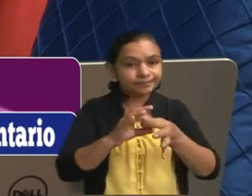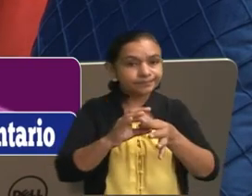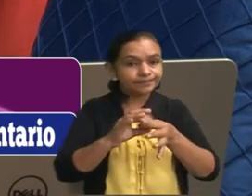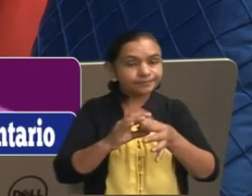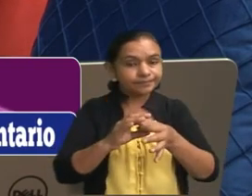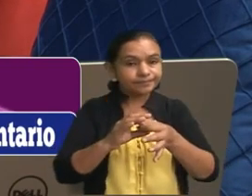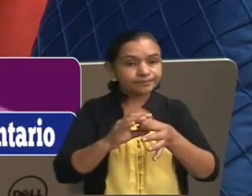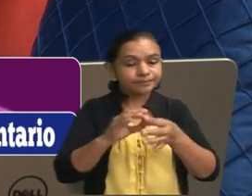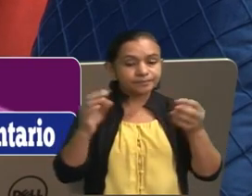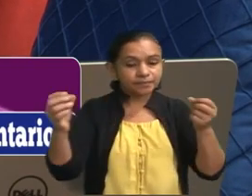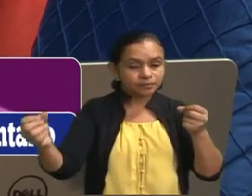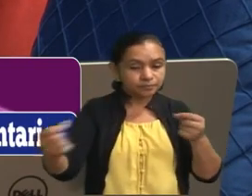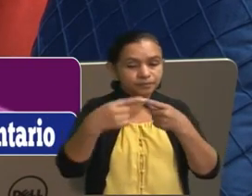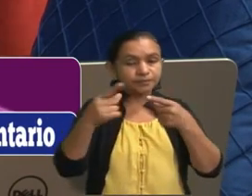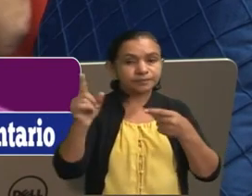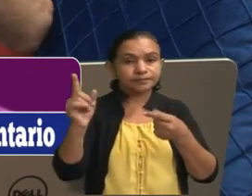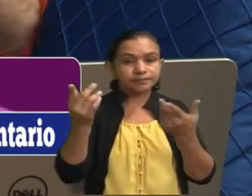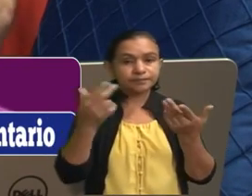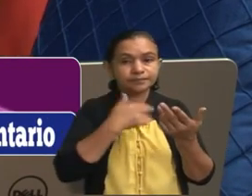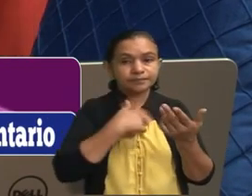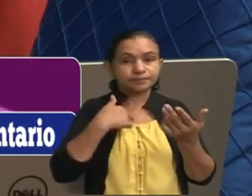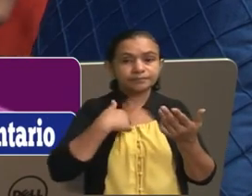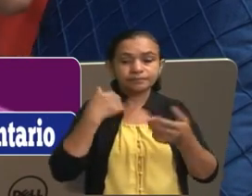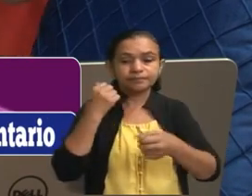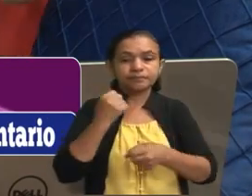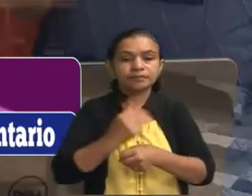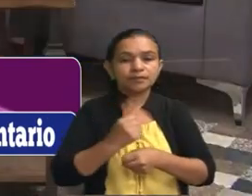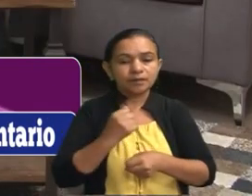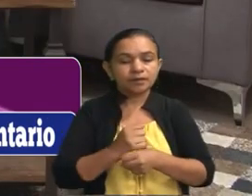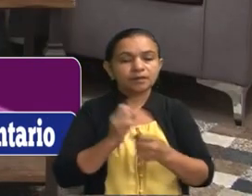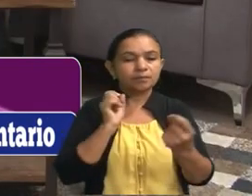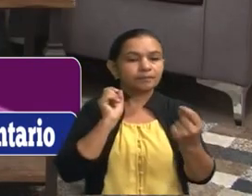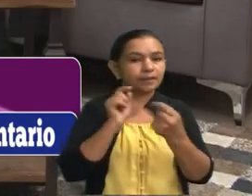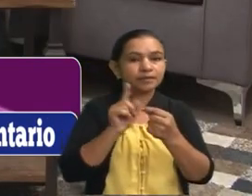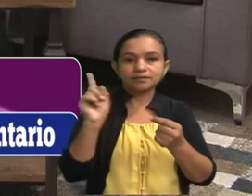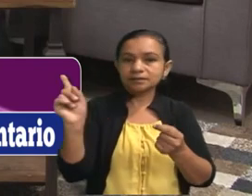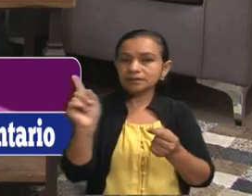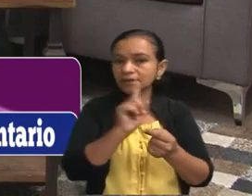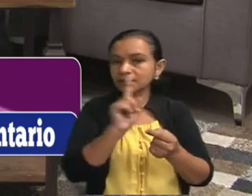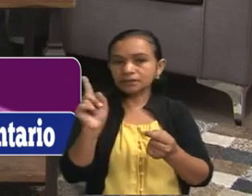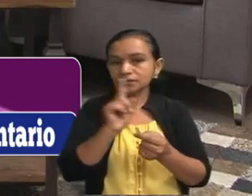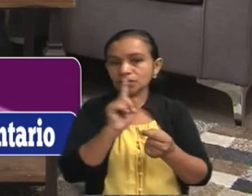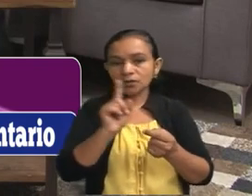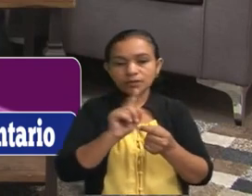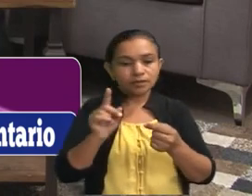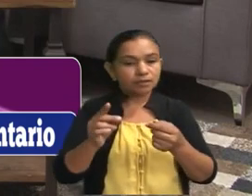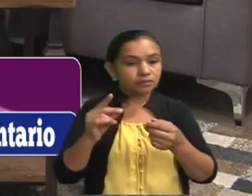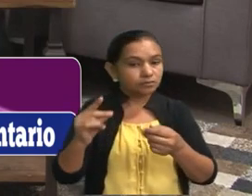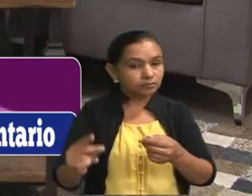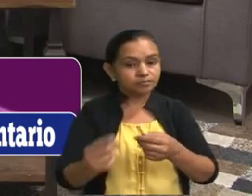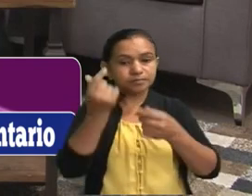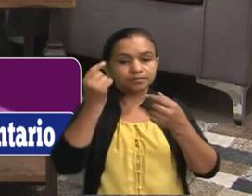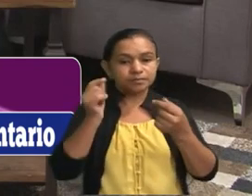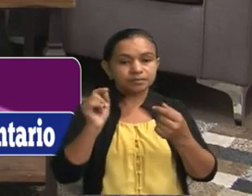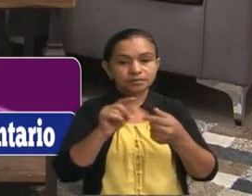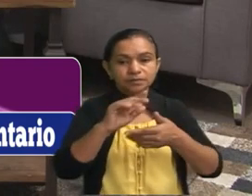de transmisión, ¿no? Okay. No elaboramos mensajes, ¿no? Todo es automático, ¿no? Solamente la